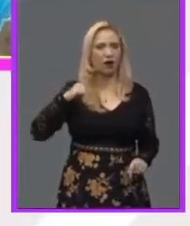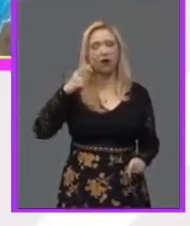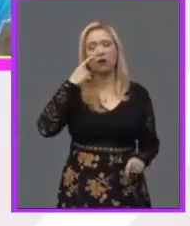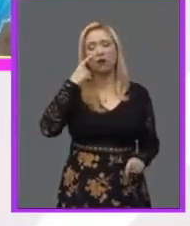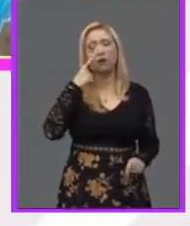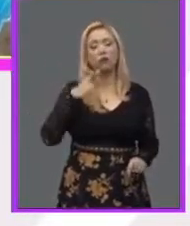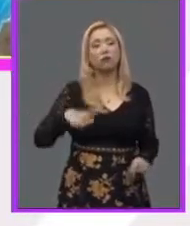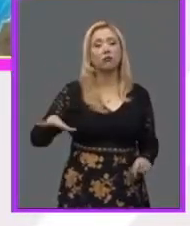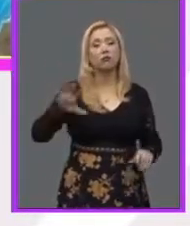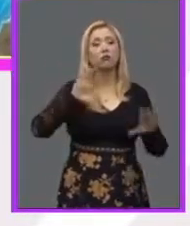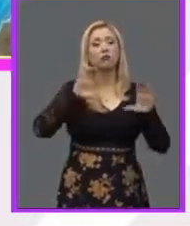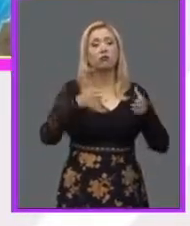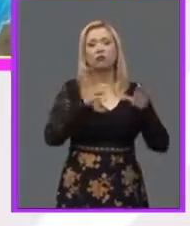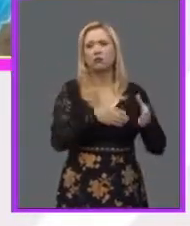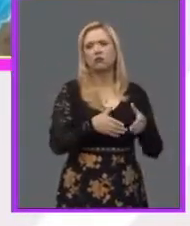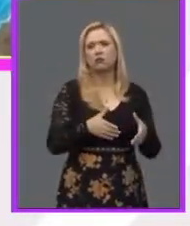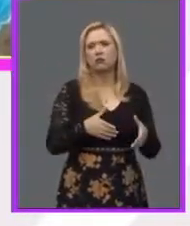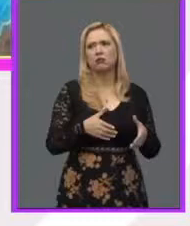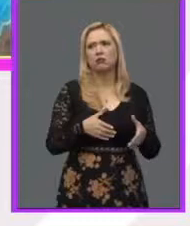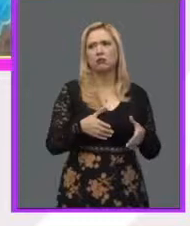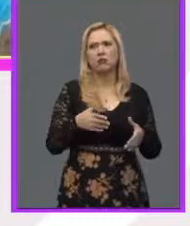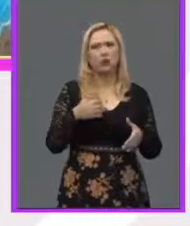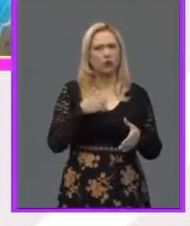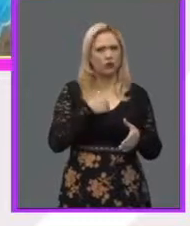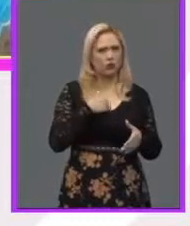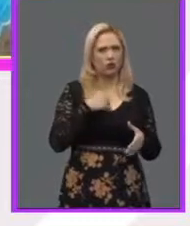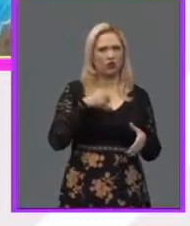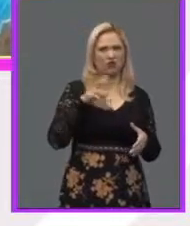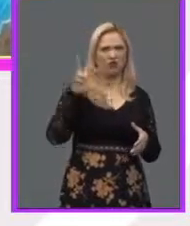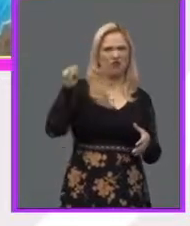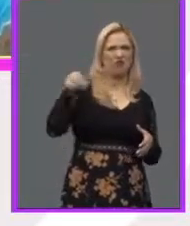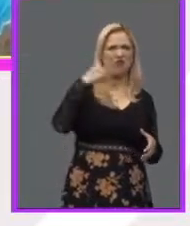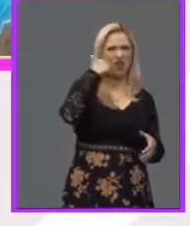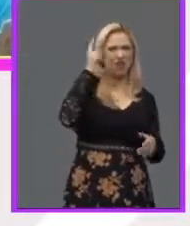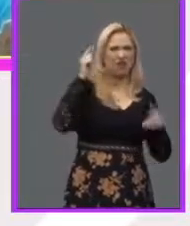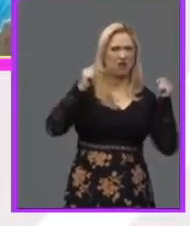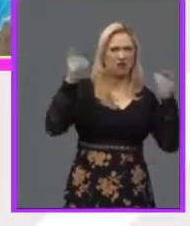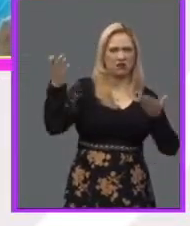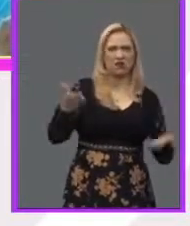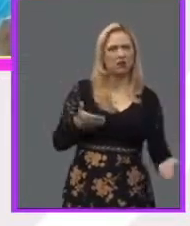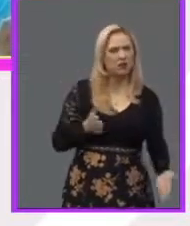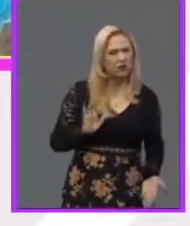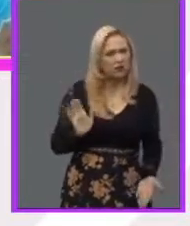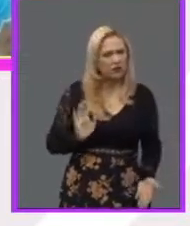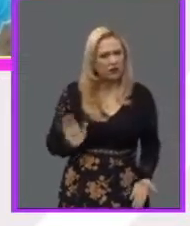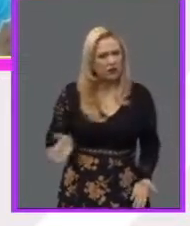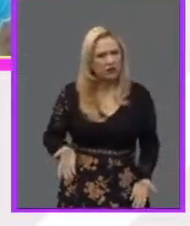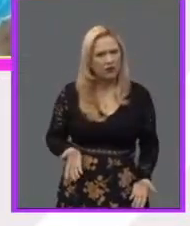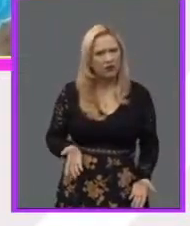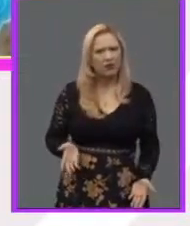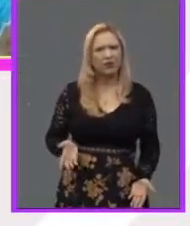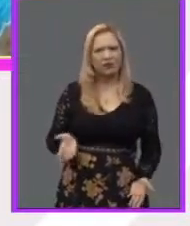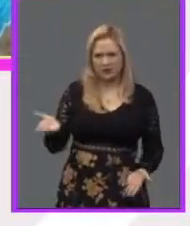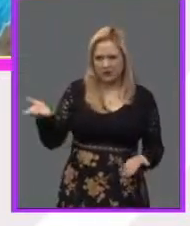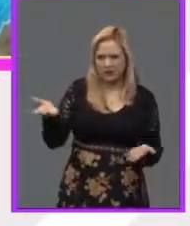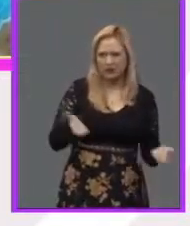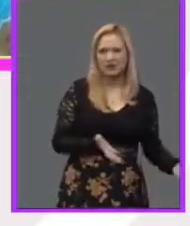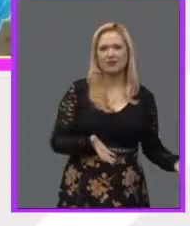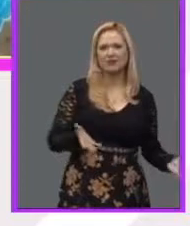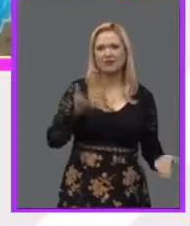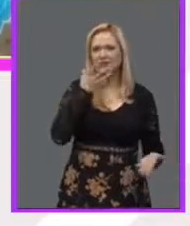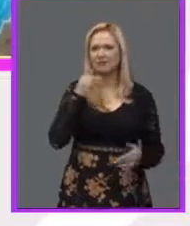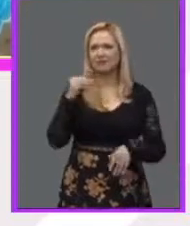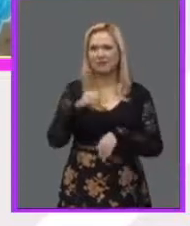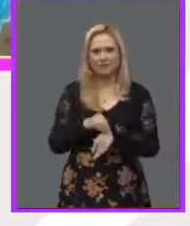muchas comunidades no están en contra de que entre el turismo, no están en contra de que pongan algún, digamos, algún atractivo